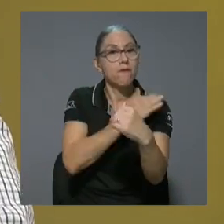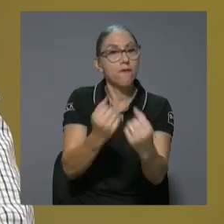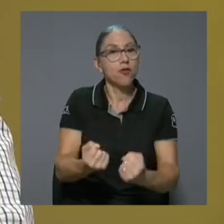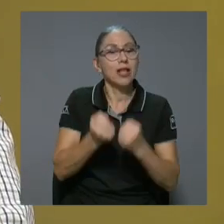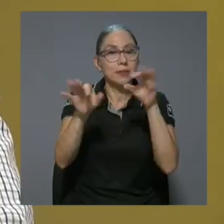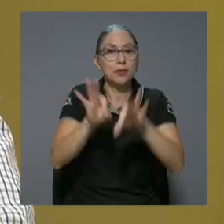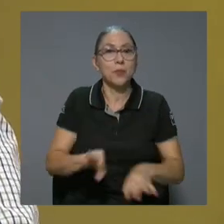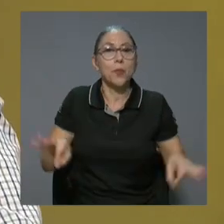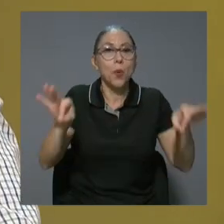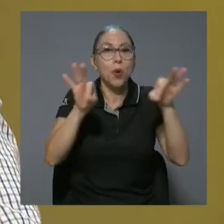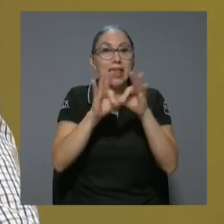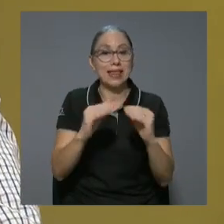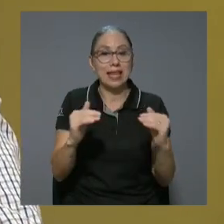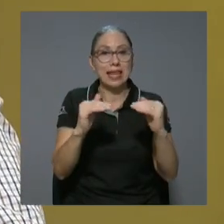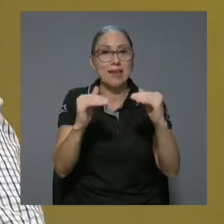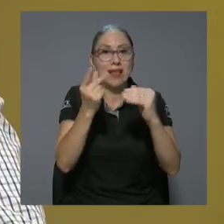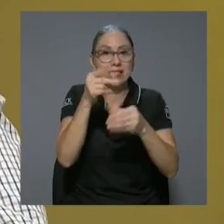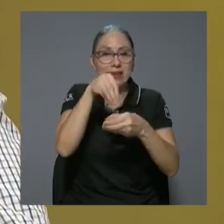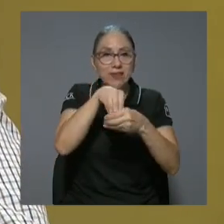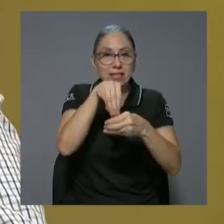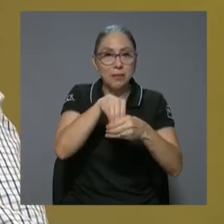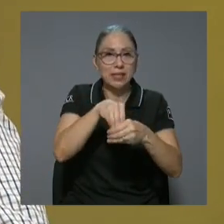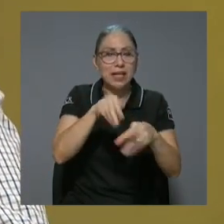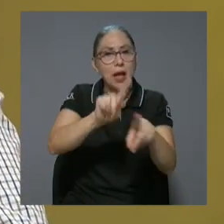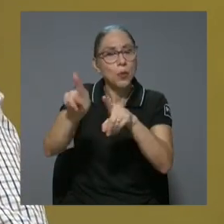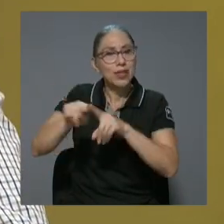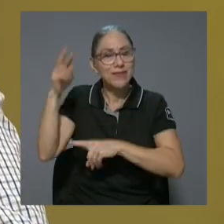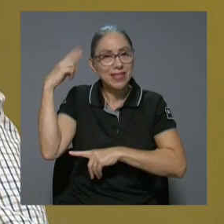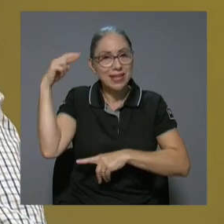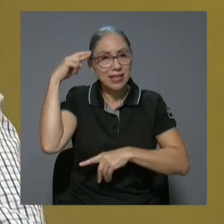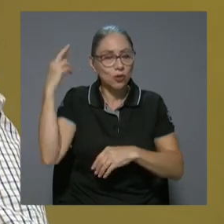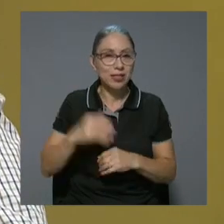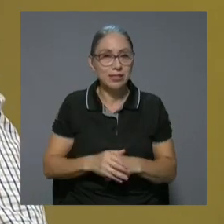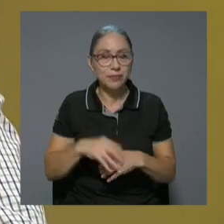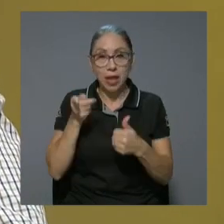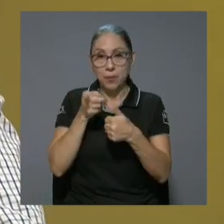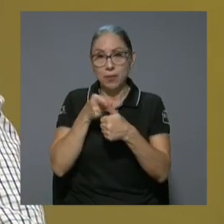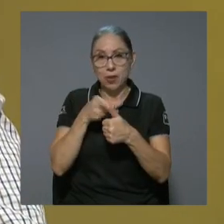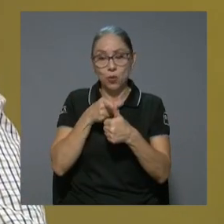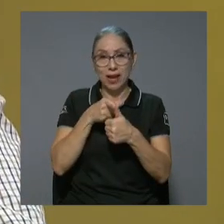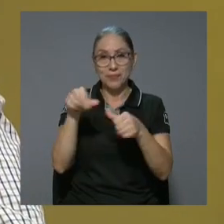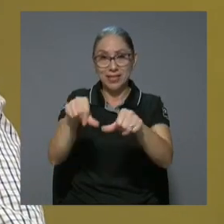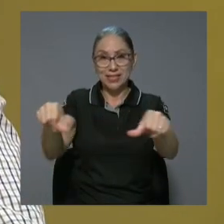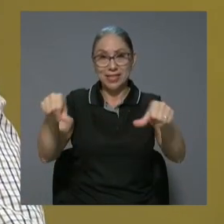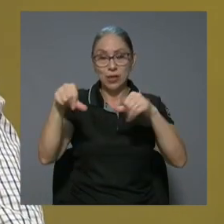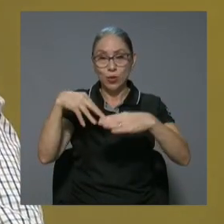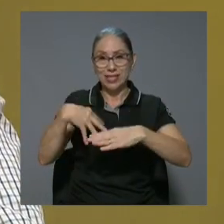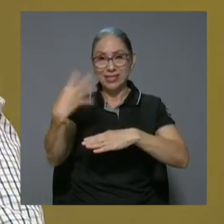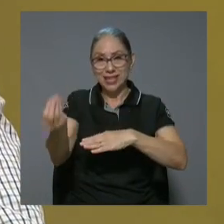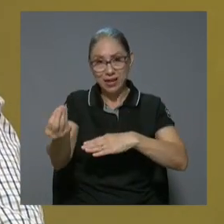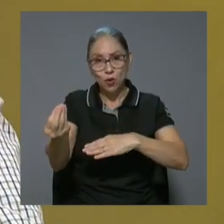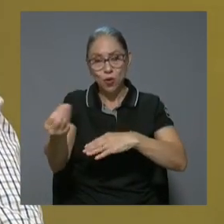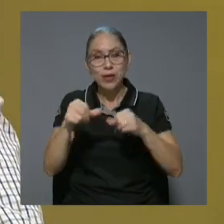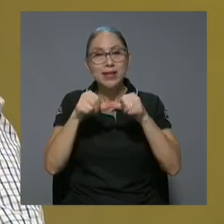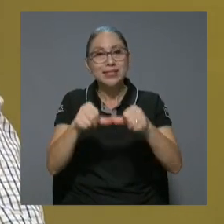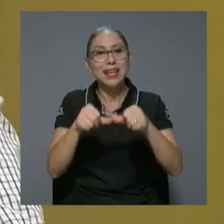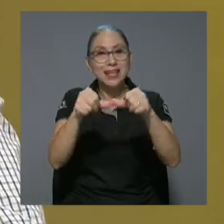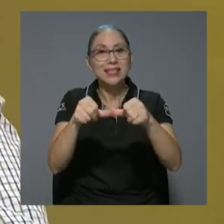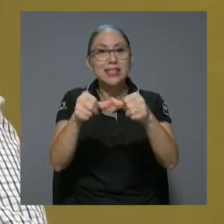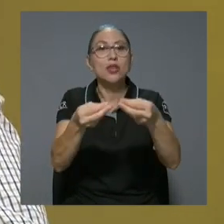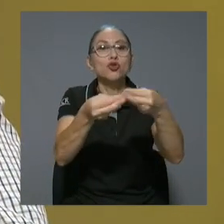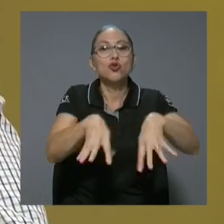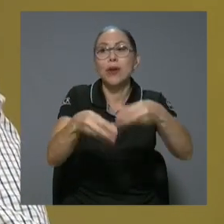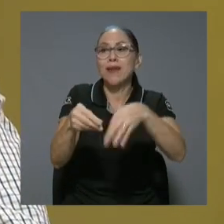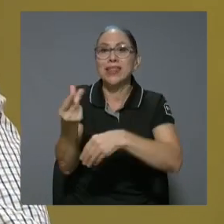de los niveles de reservas por varias razones. En primer lugar, el sector externo va a seguir siendo superavitario, el